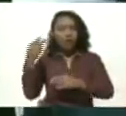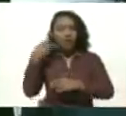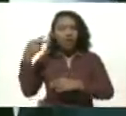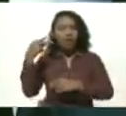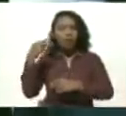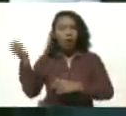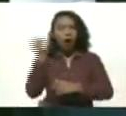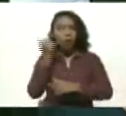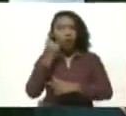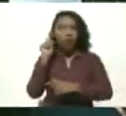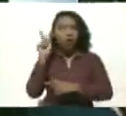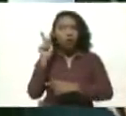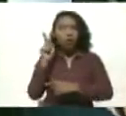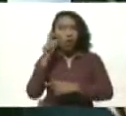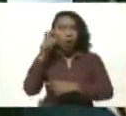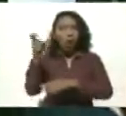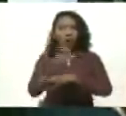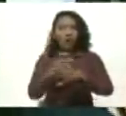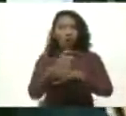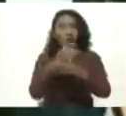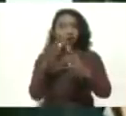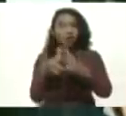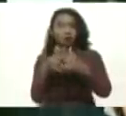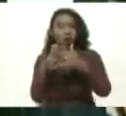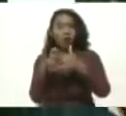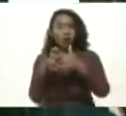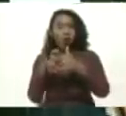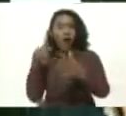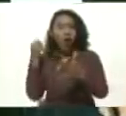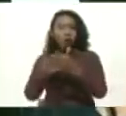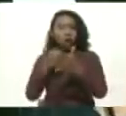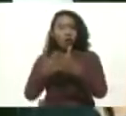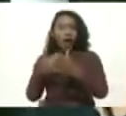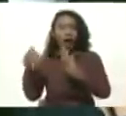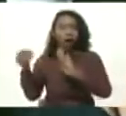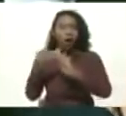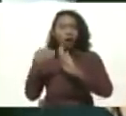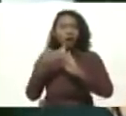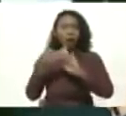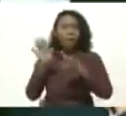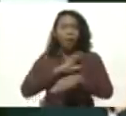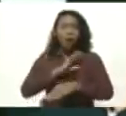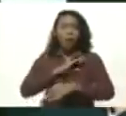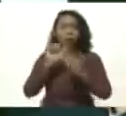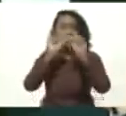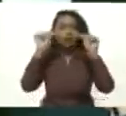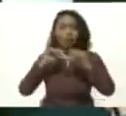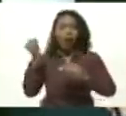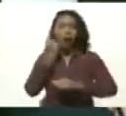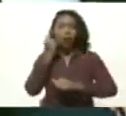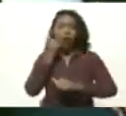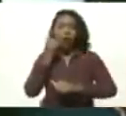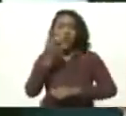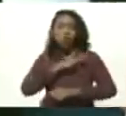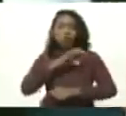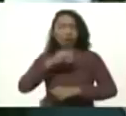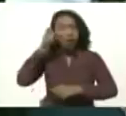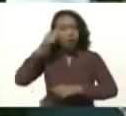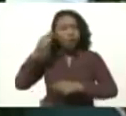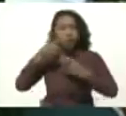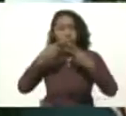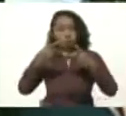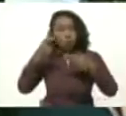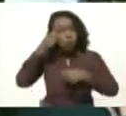los abusos de su gobierno, a los estadounidenses que luchan contra su propio sistema abusador de la soberanía de los pueblos, a nuestra